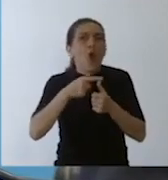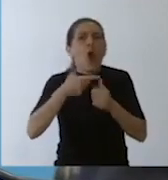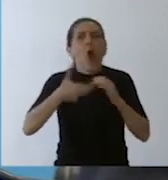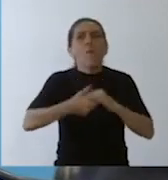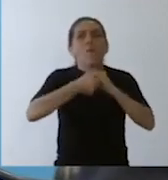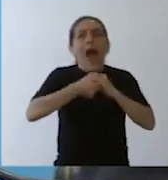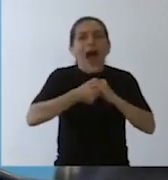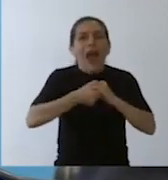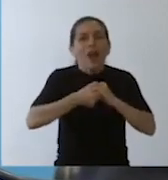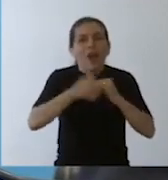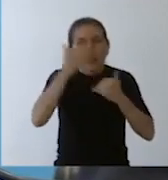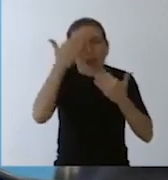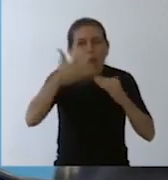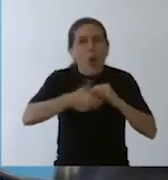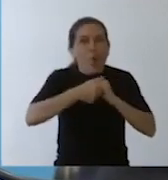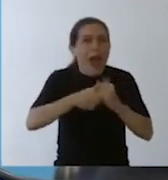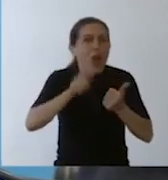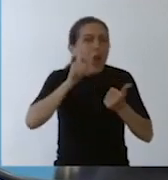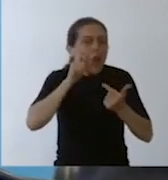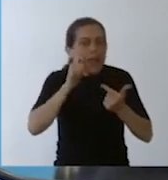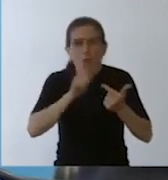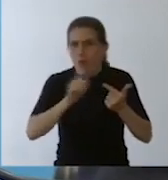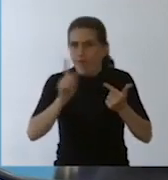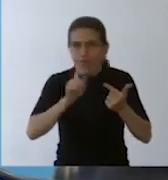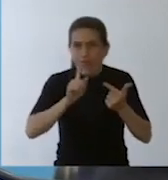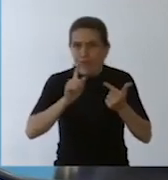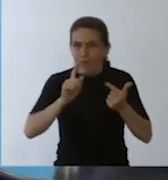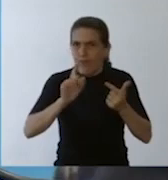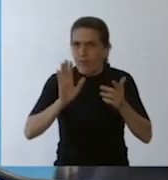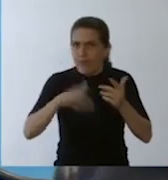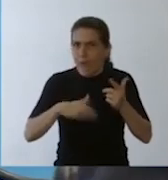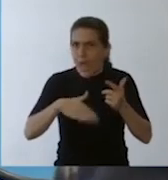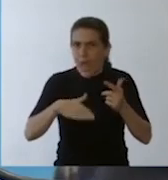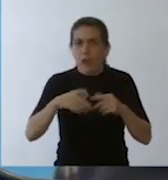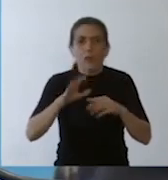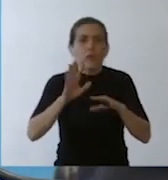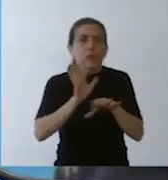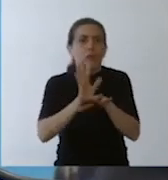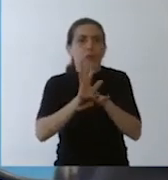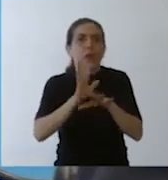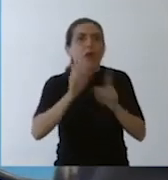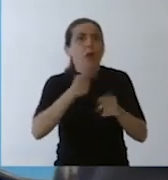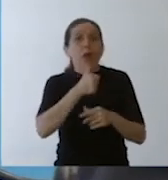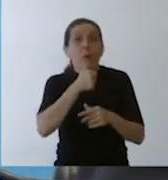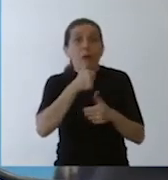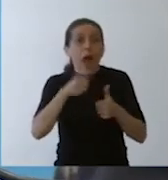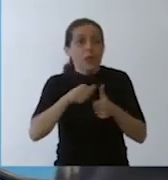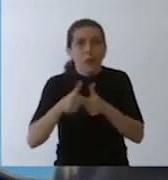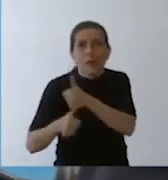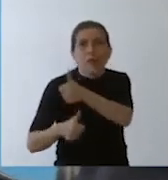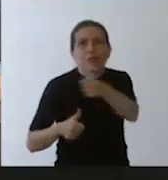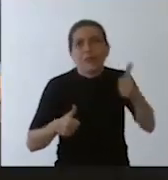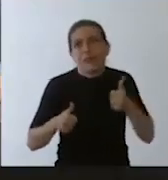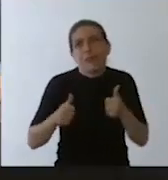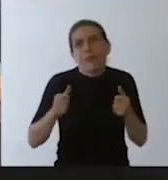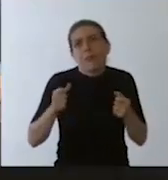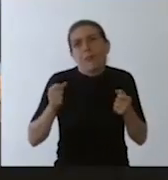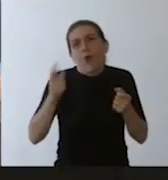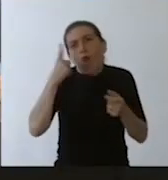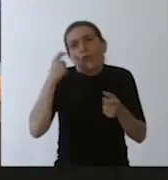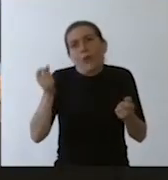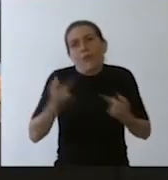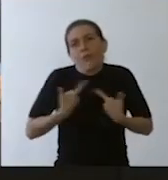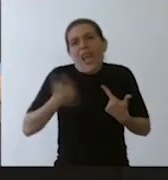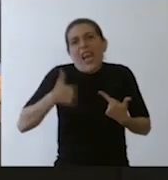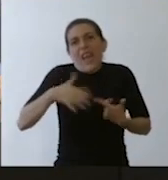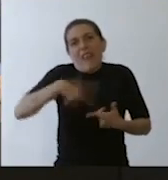manos o disminuir la socialización del mate, que es muy típico de nosotros, y